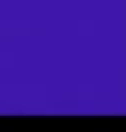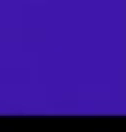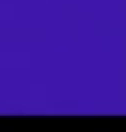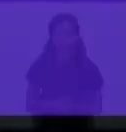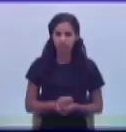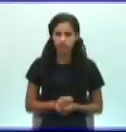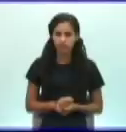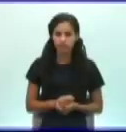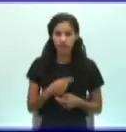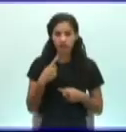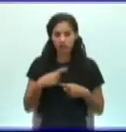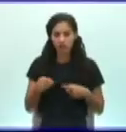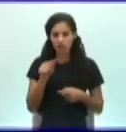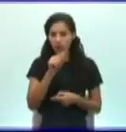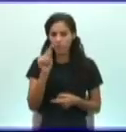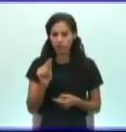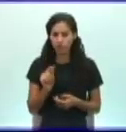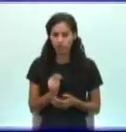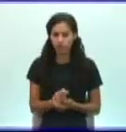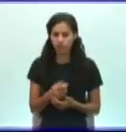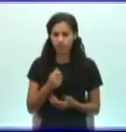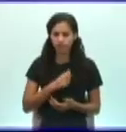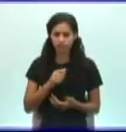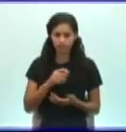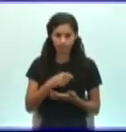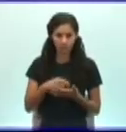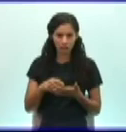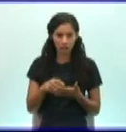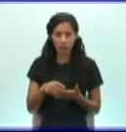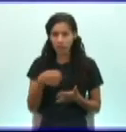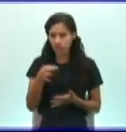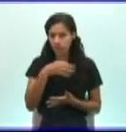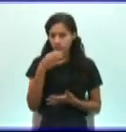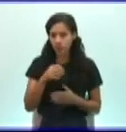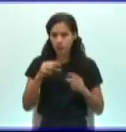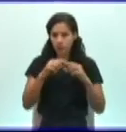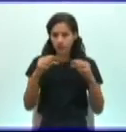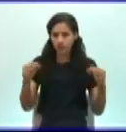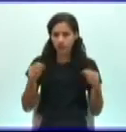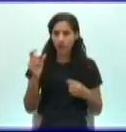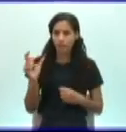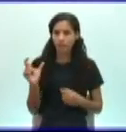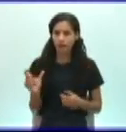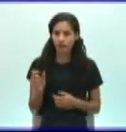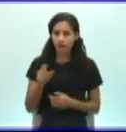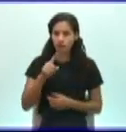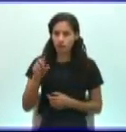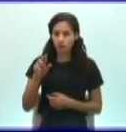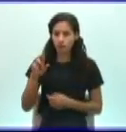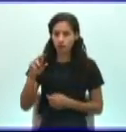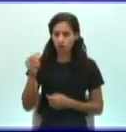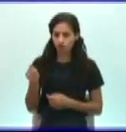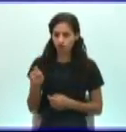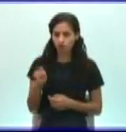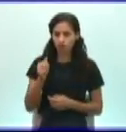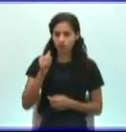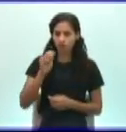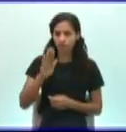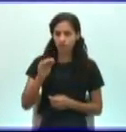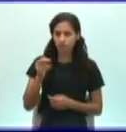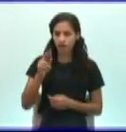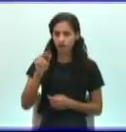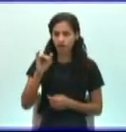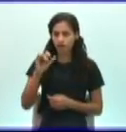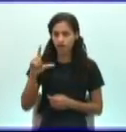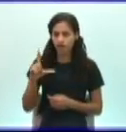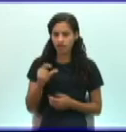La otra actividad, escribe al dictado oraciones con las palabras zorra,